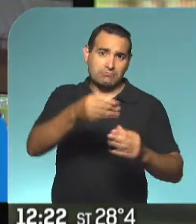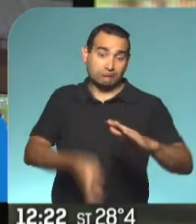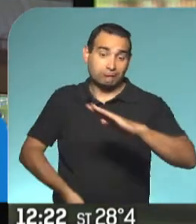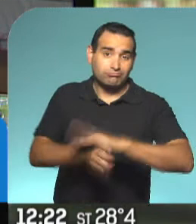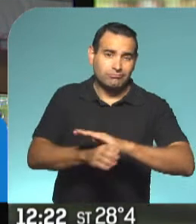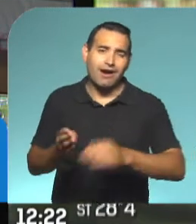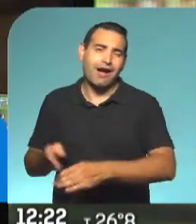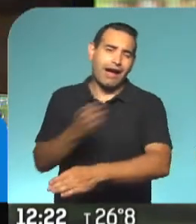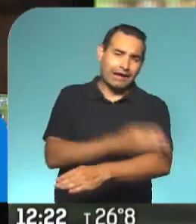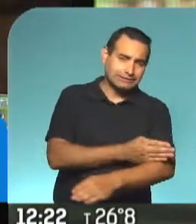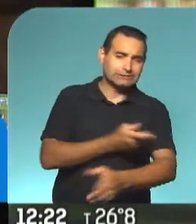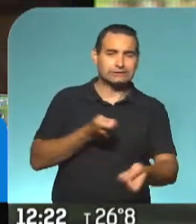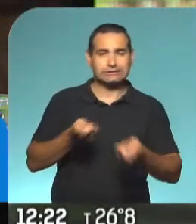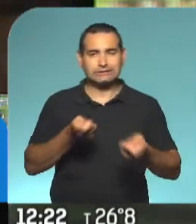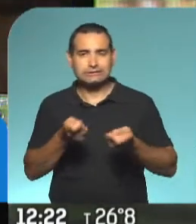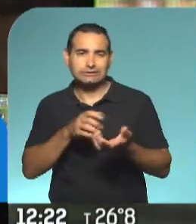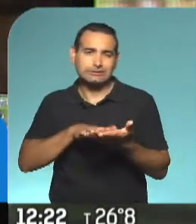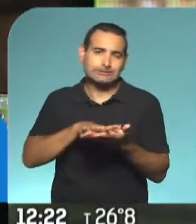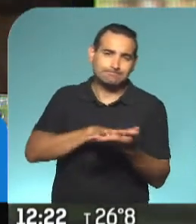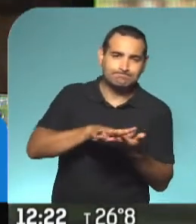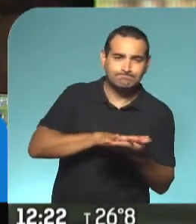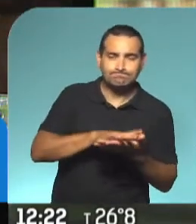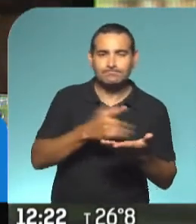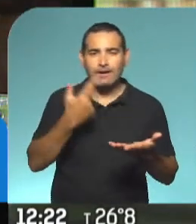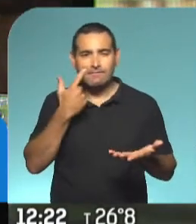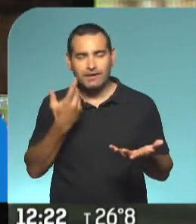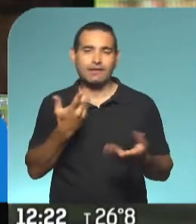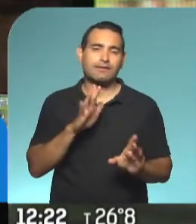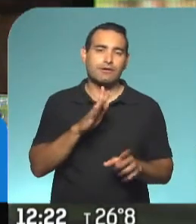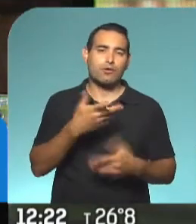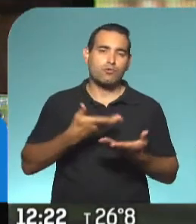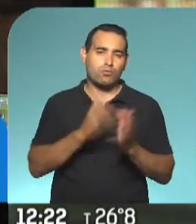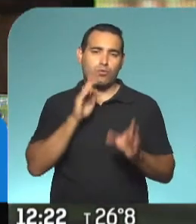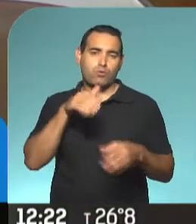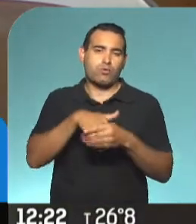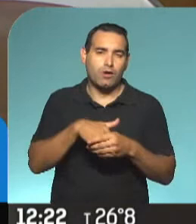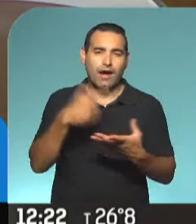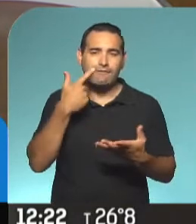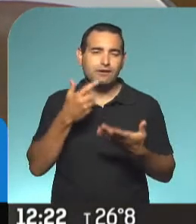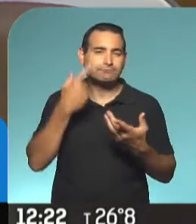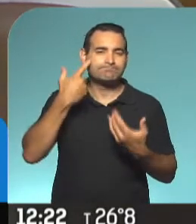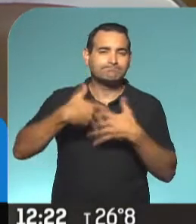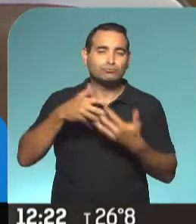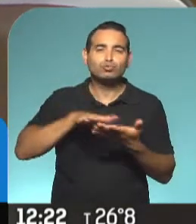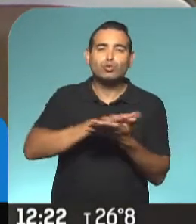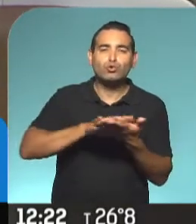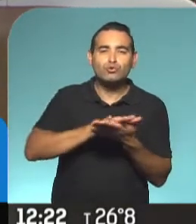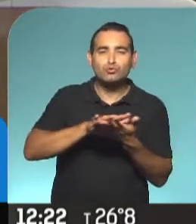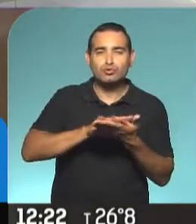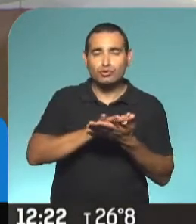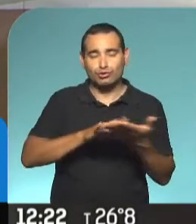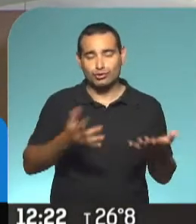previa intimación esa intervención esté pública para tratar de encontrar una solución al tema que